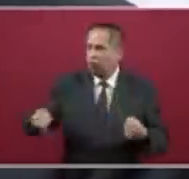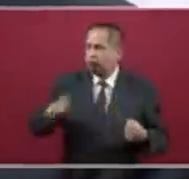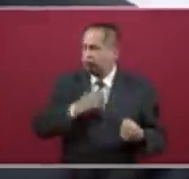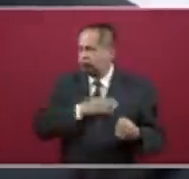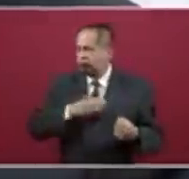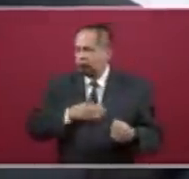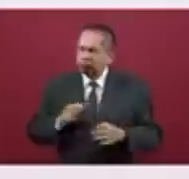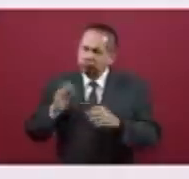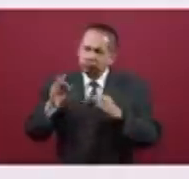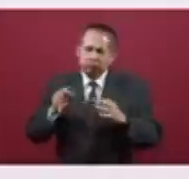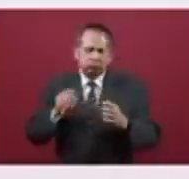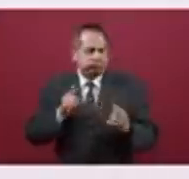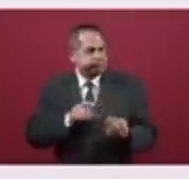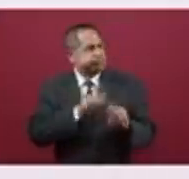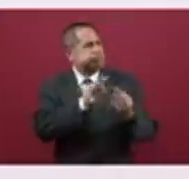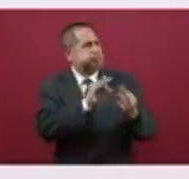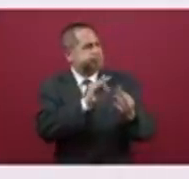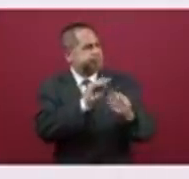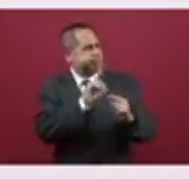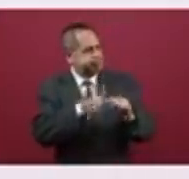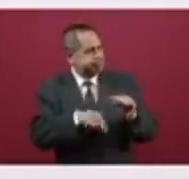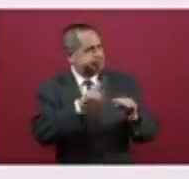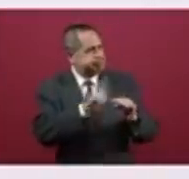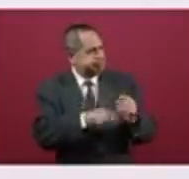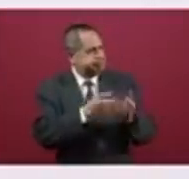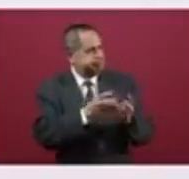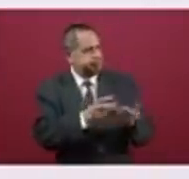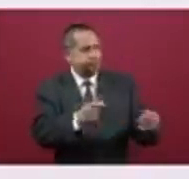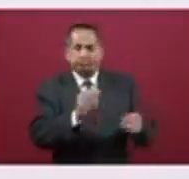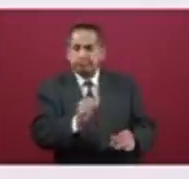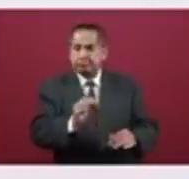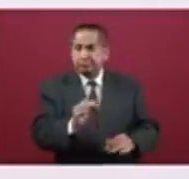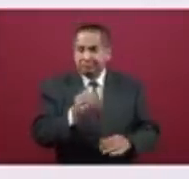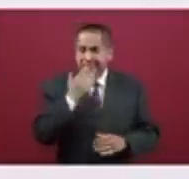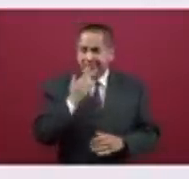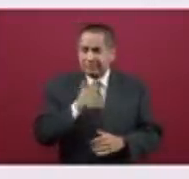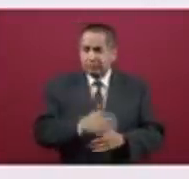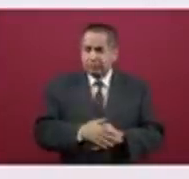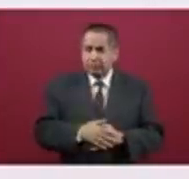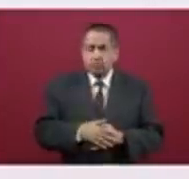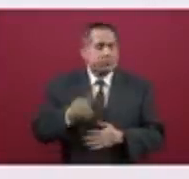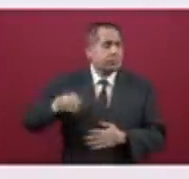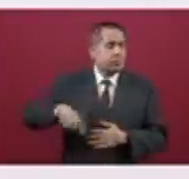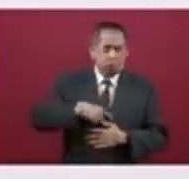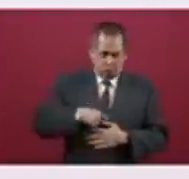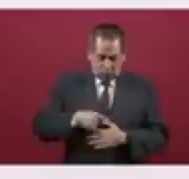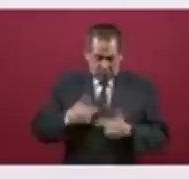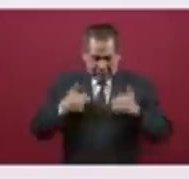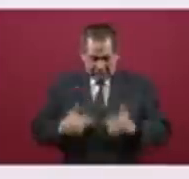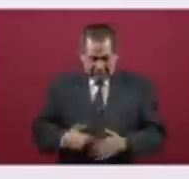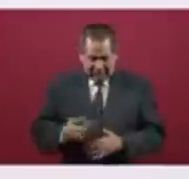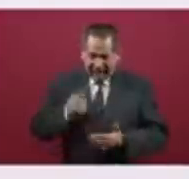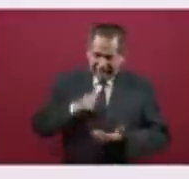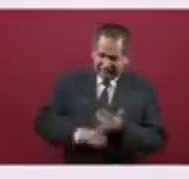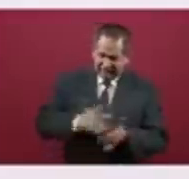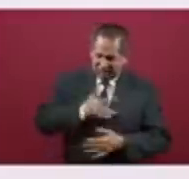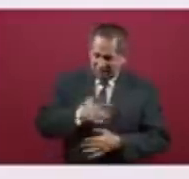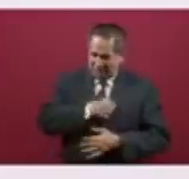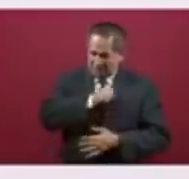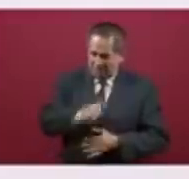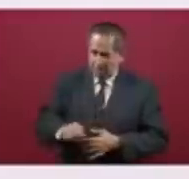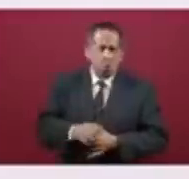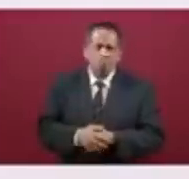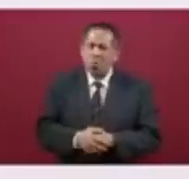los seres humanos no somos malos por naturaleza son las circunstancias